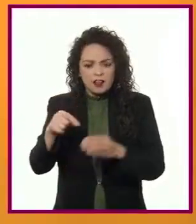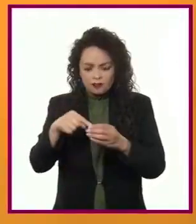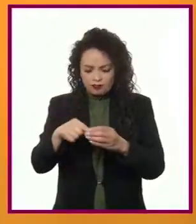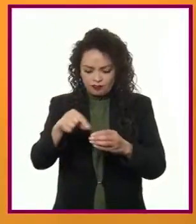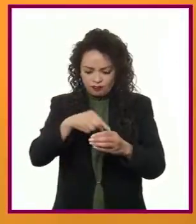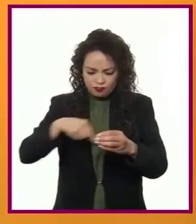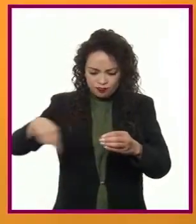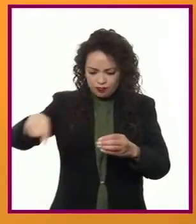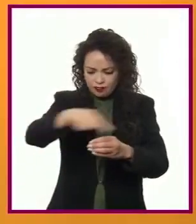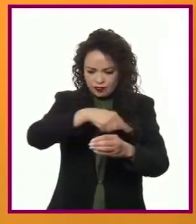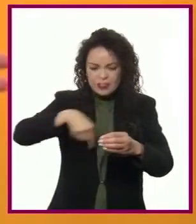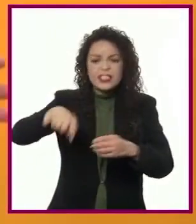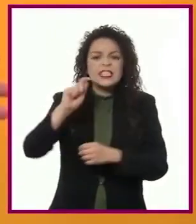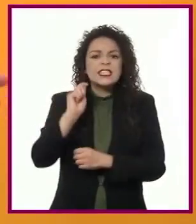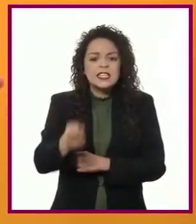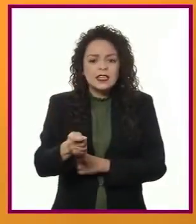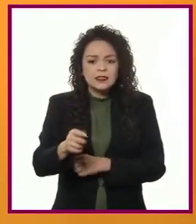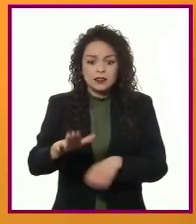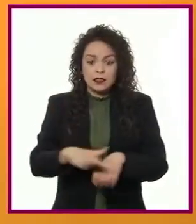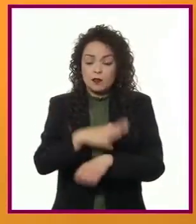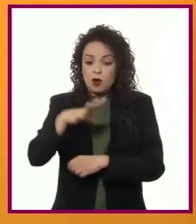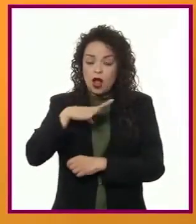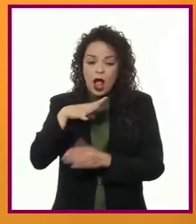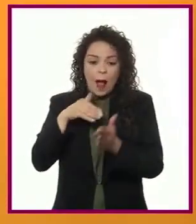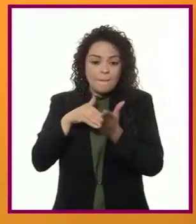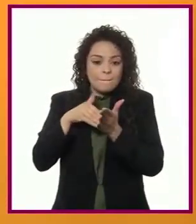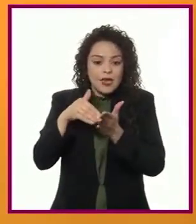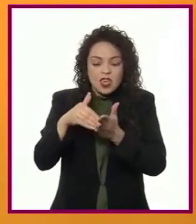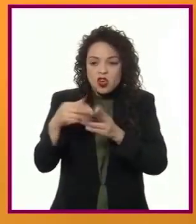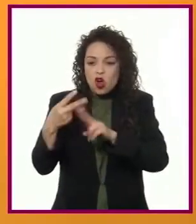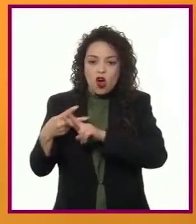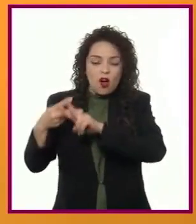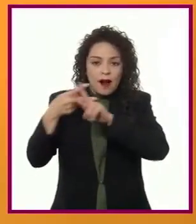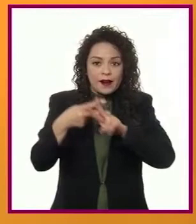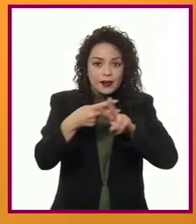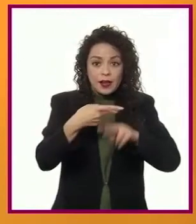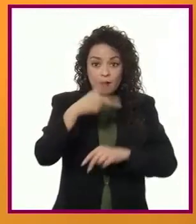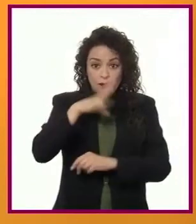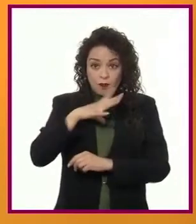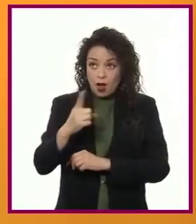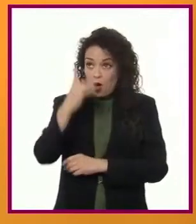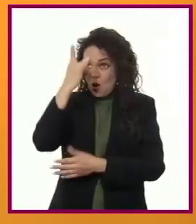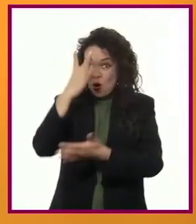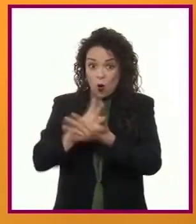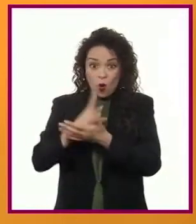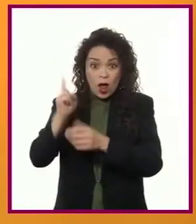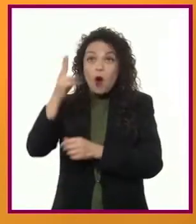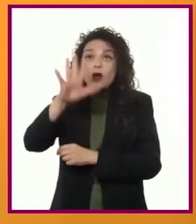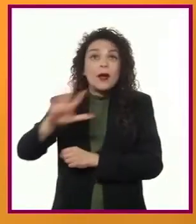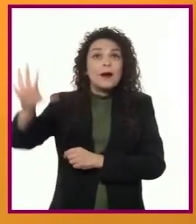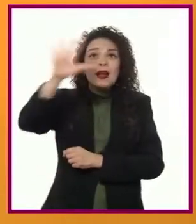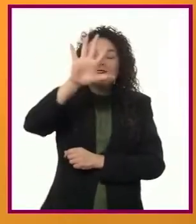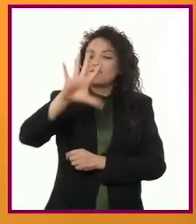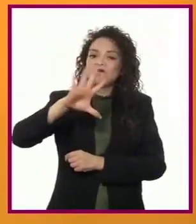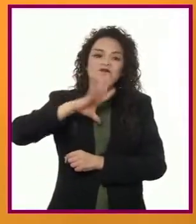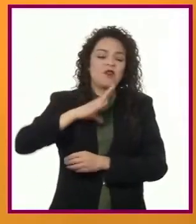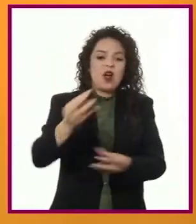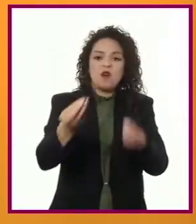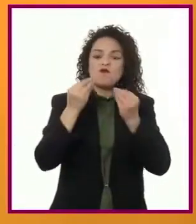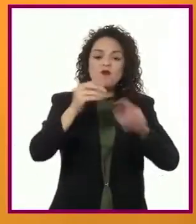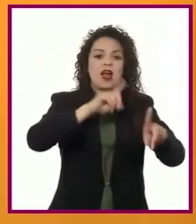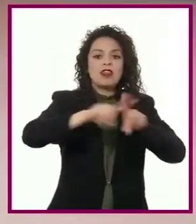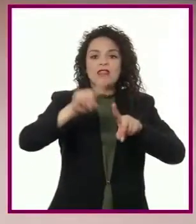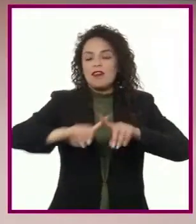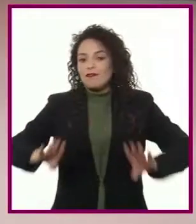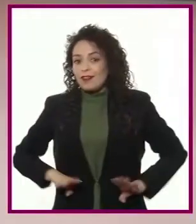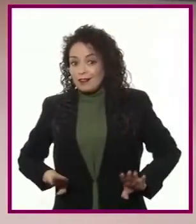una galaxia contiene millones de estrellas, pero no solo existe una galaxia en el universo, sino que hay muchas de ellas y de diferentes